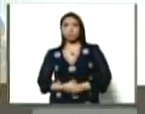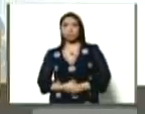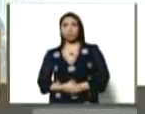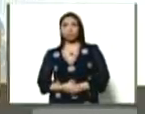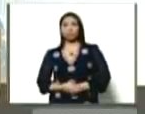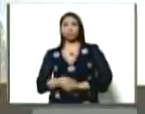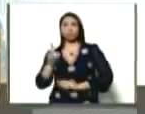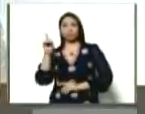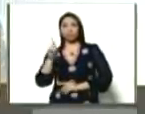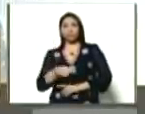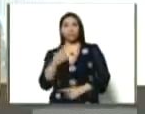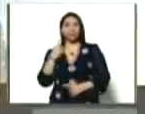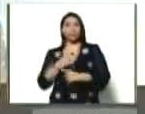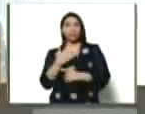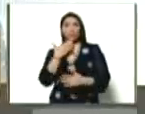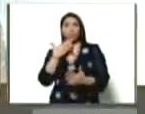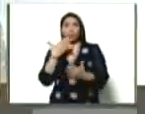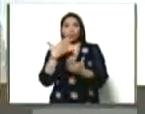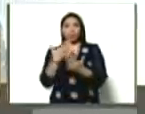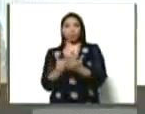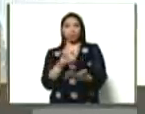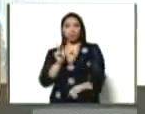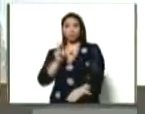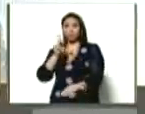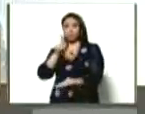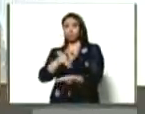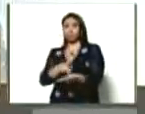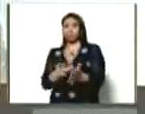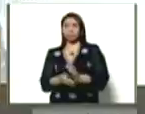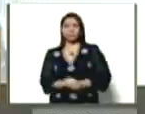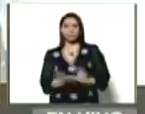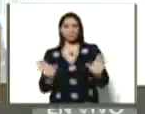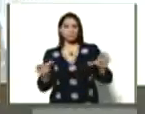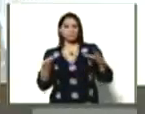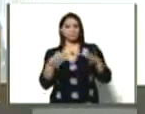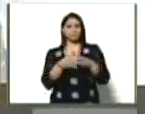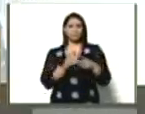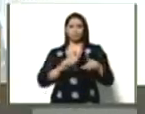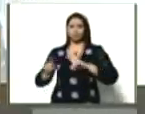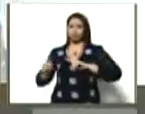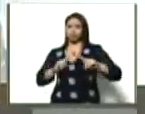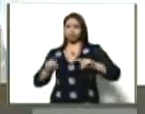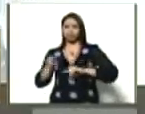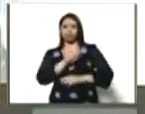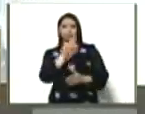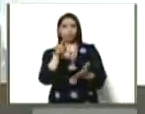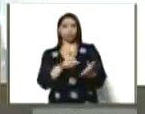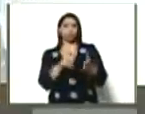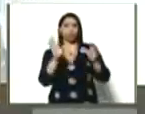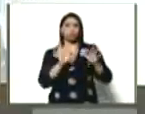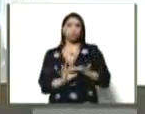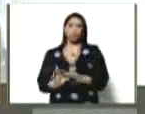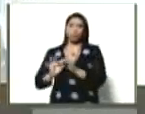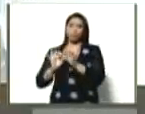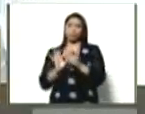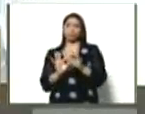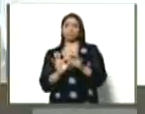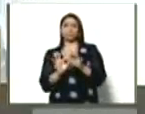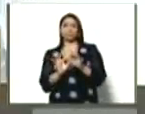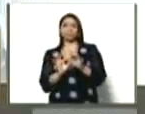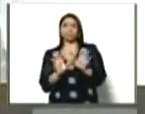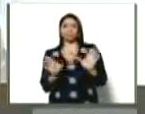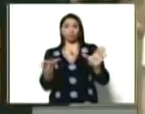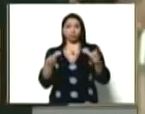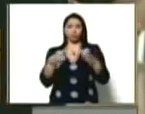Igualmente, debo agradecer la presencia del Comité Logístico Nacional, unidad que se activó el